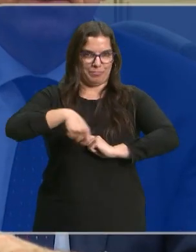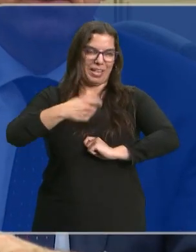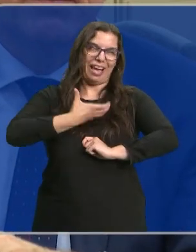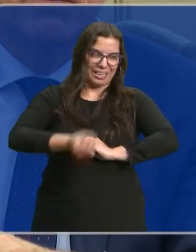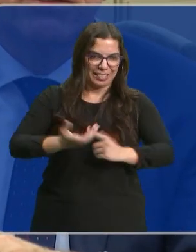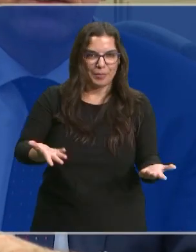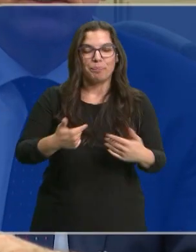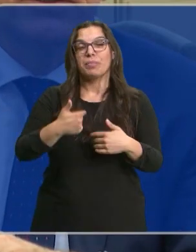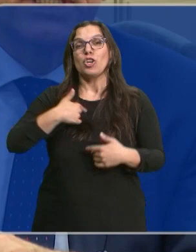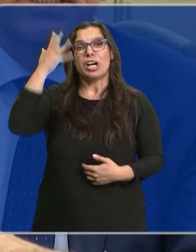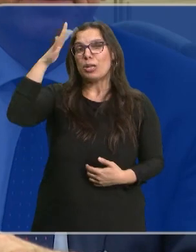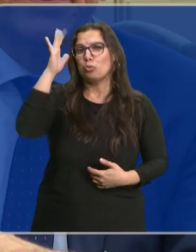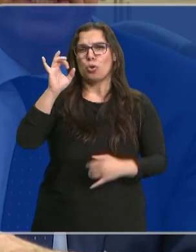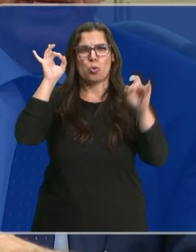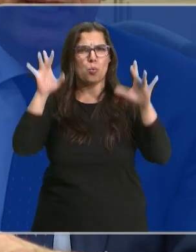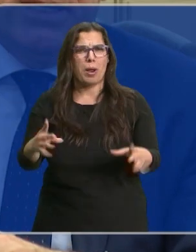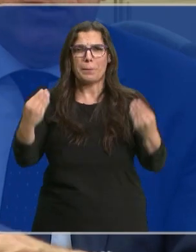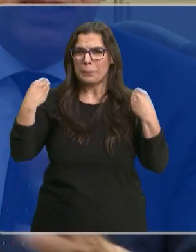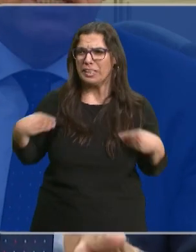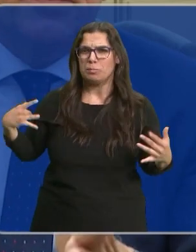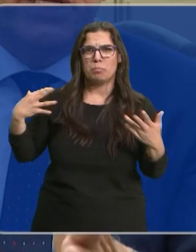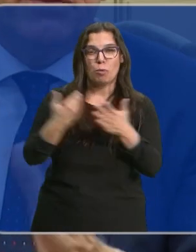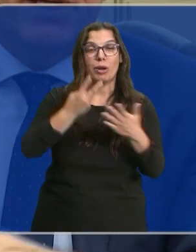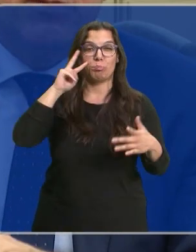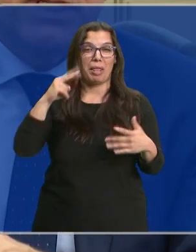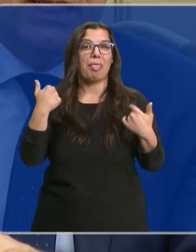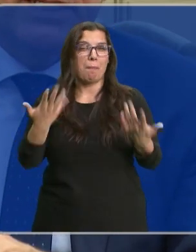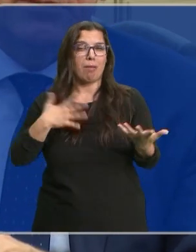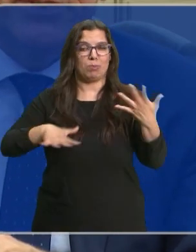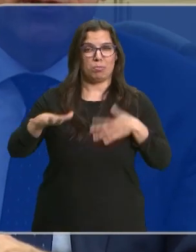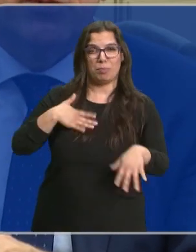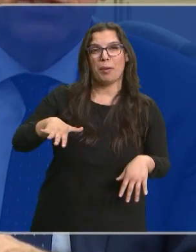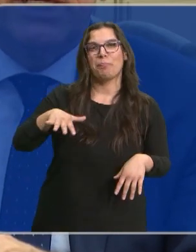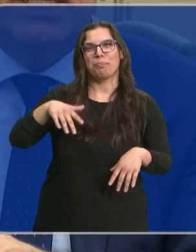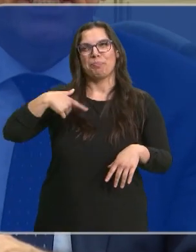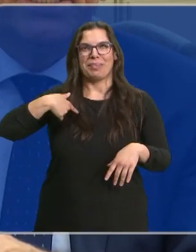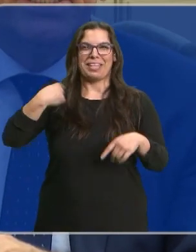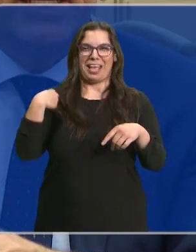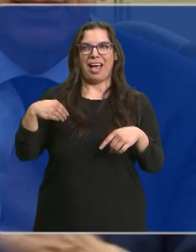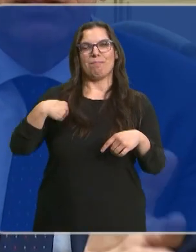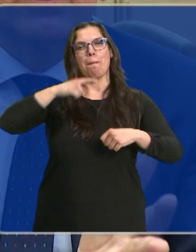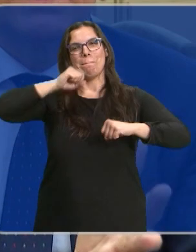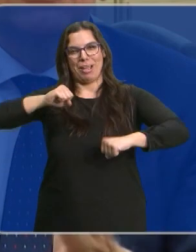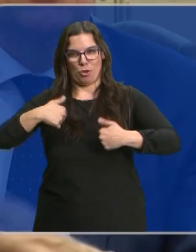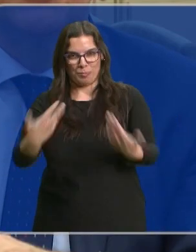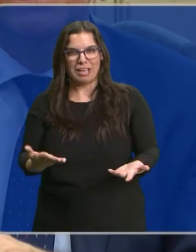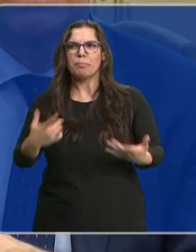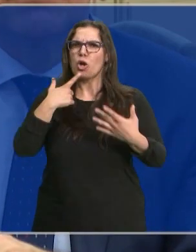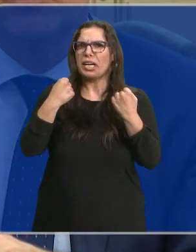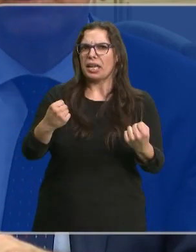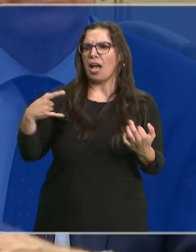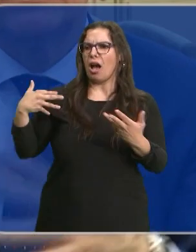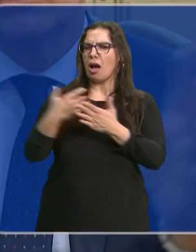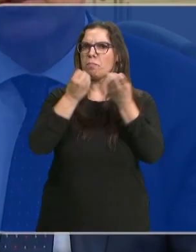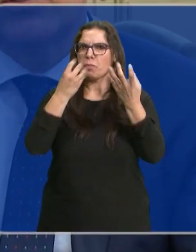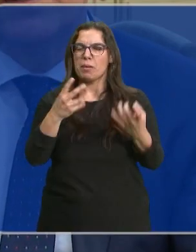segundo mandato con la misma ilusión de siempre, con más experiencia, con más canas, pero con mucha energía. Las cosas han ido muy bien,